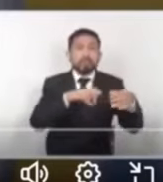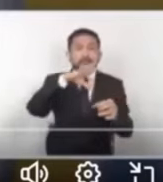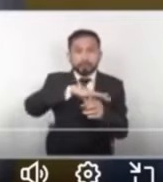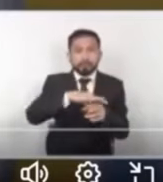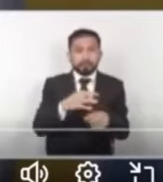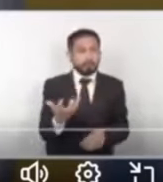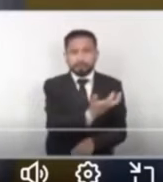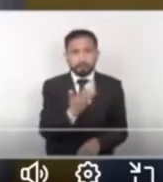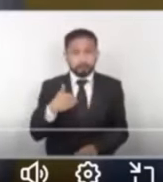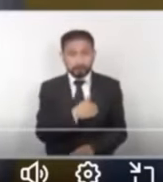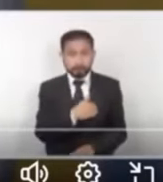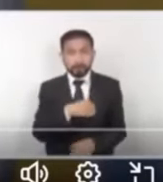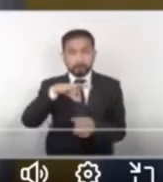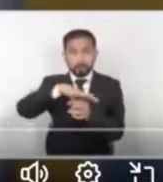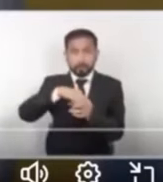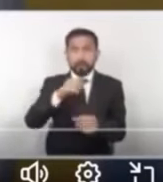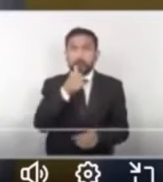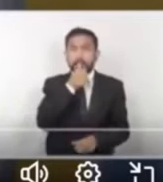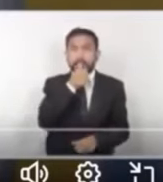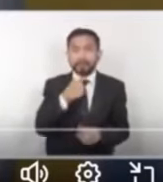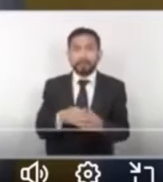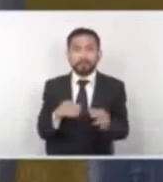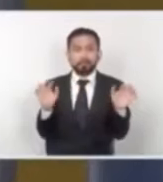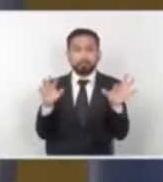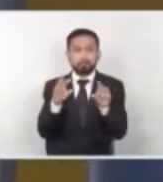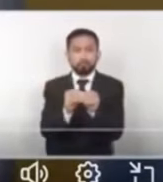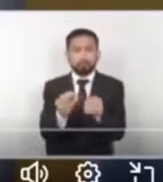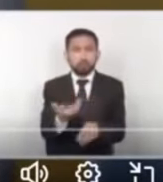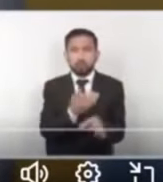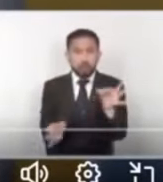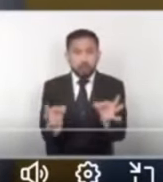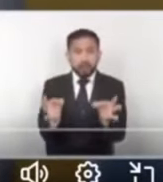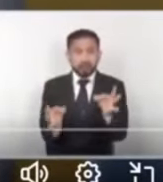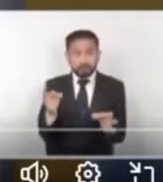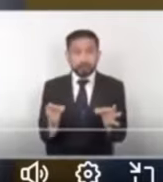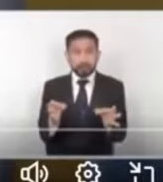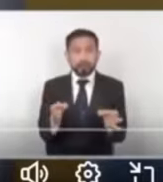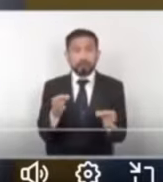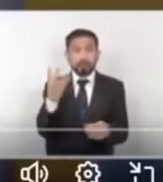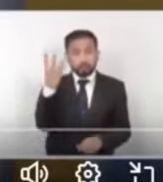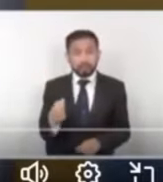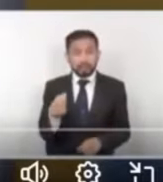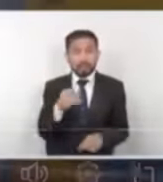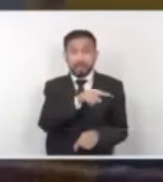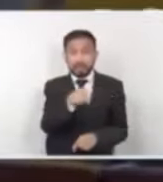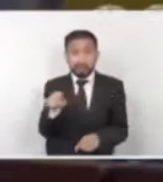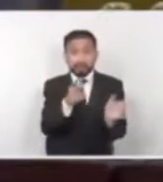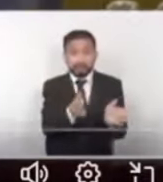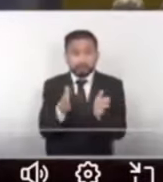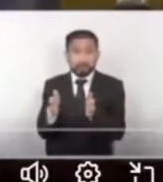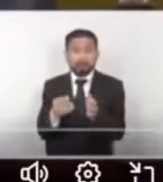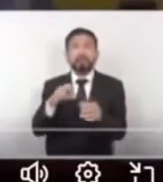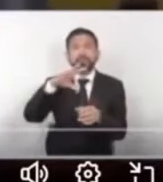de voto de Voto secreto donde llegan los abogados llegan un día determinado y